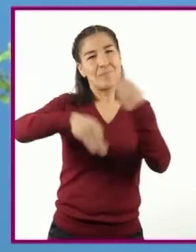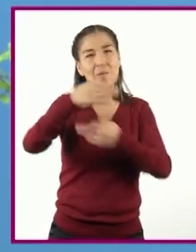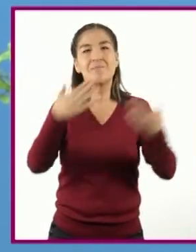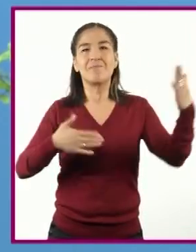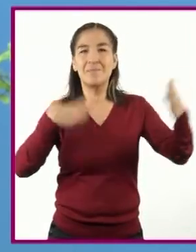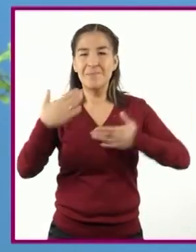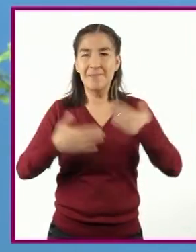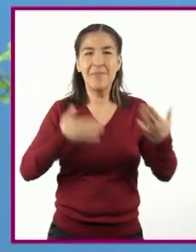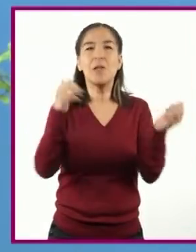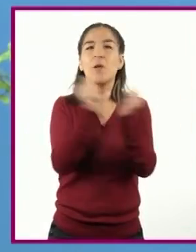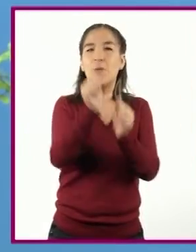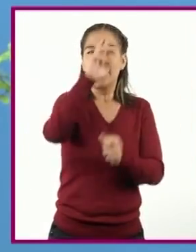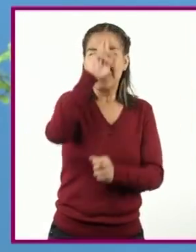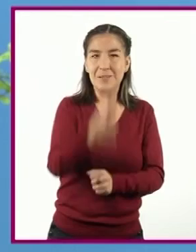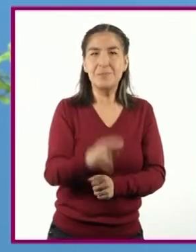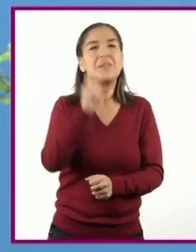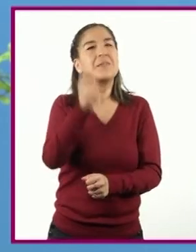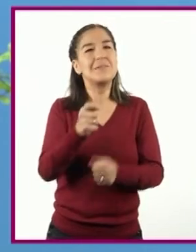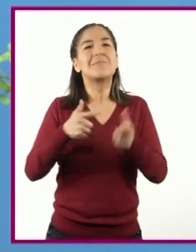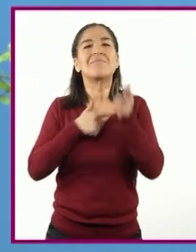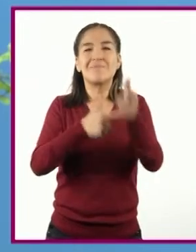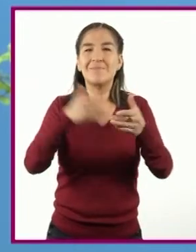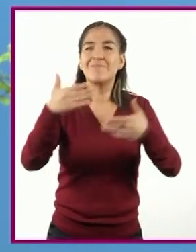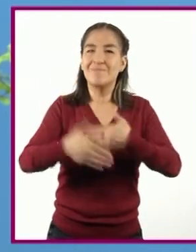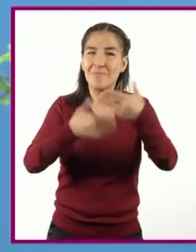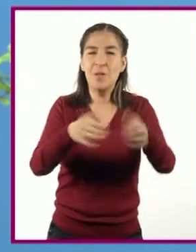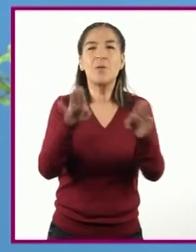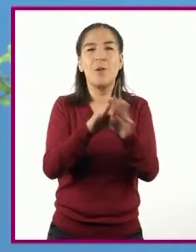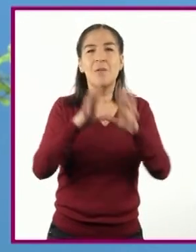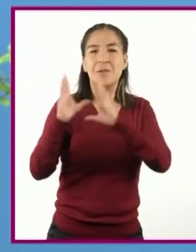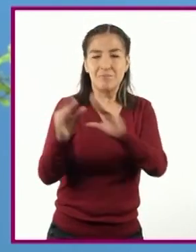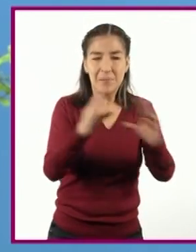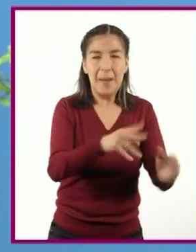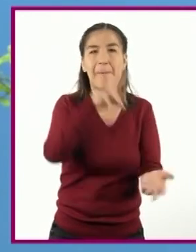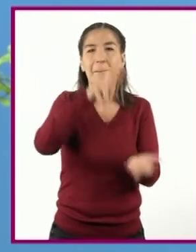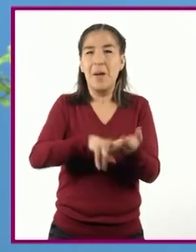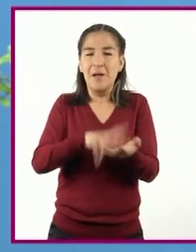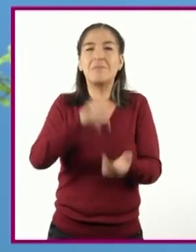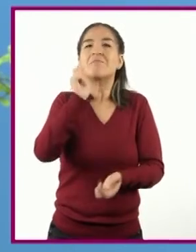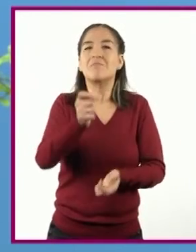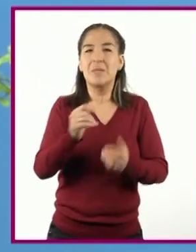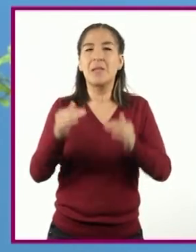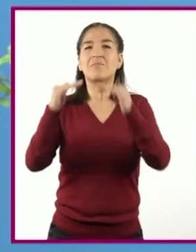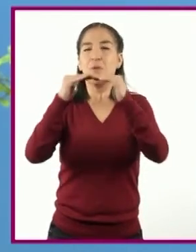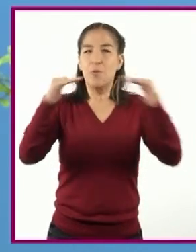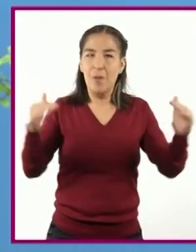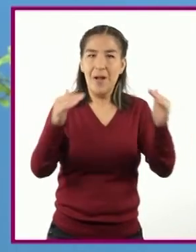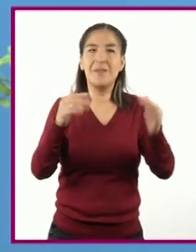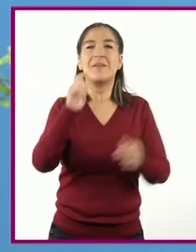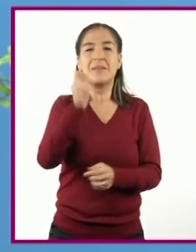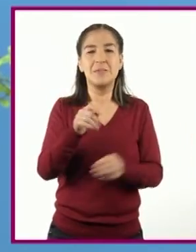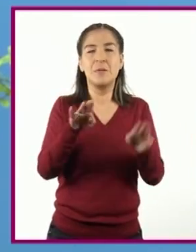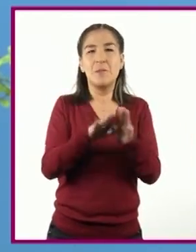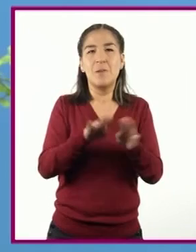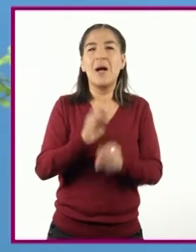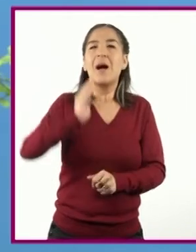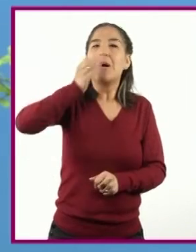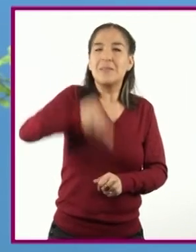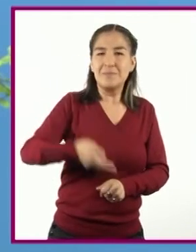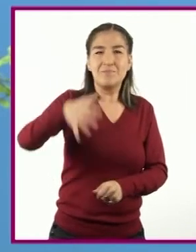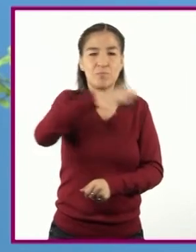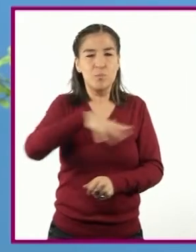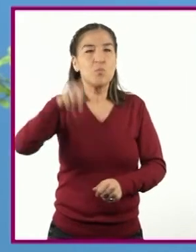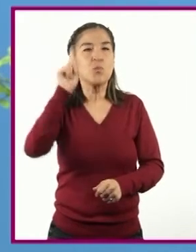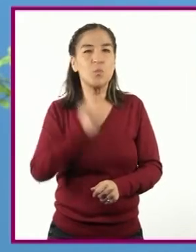con respeto y sigamos fomentando valores como la igualdad, la equidad y la aceptación a